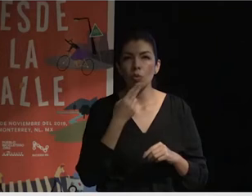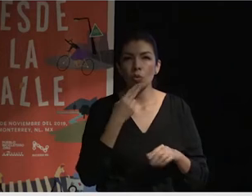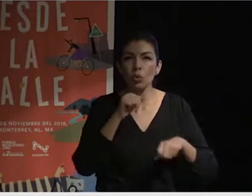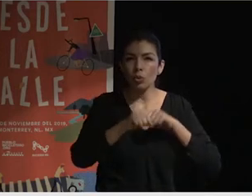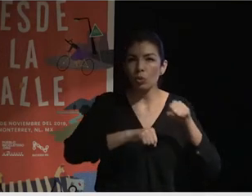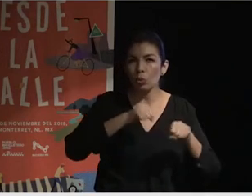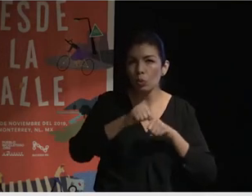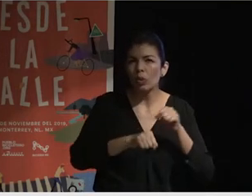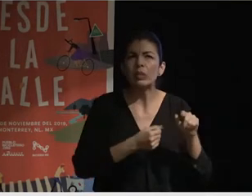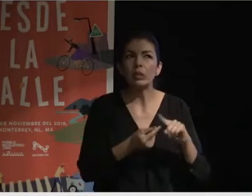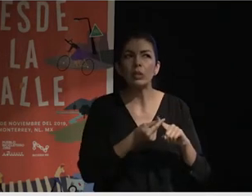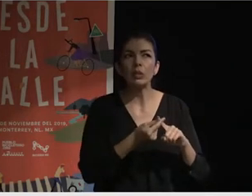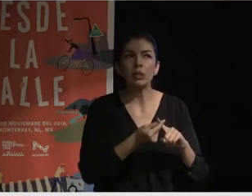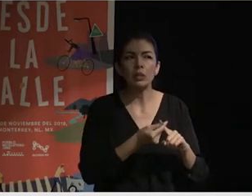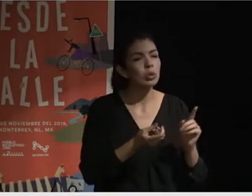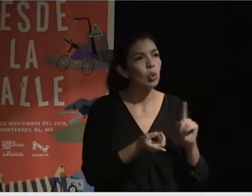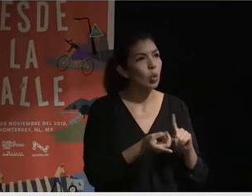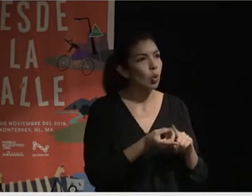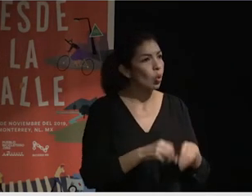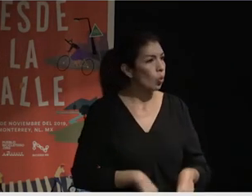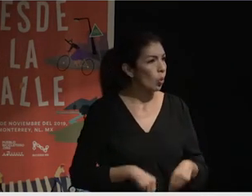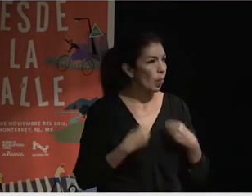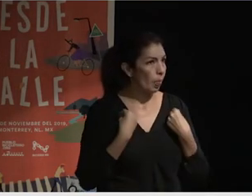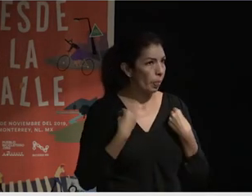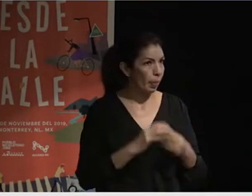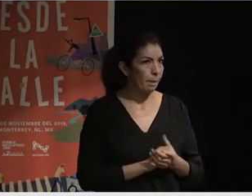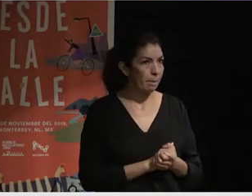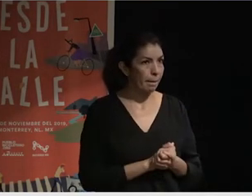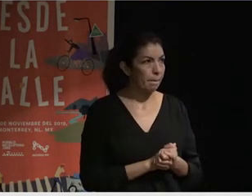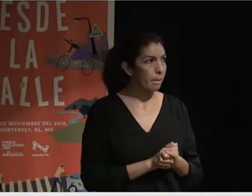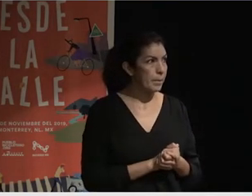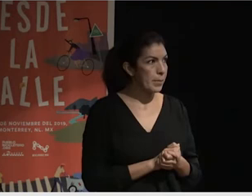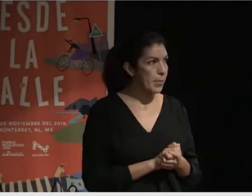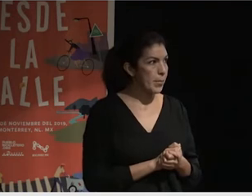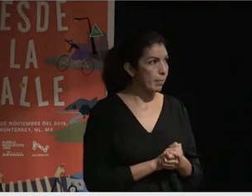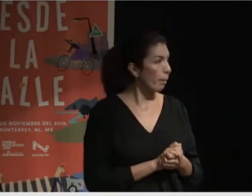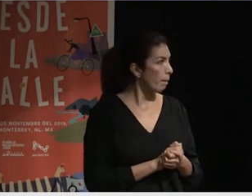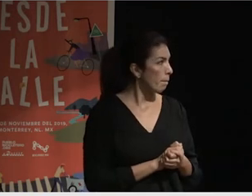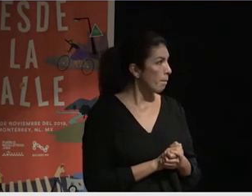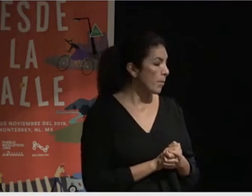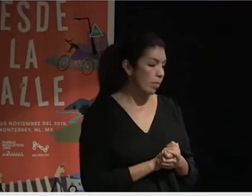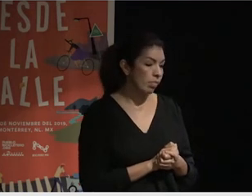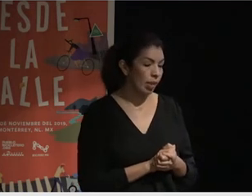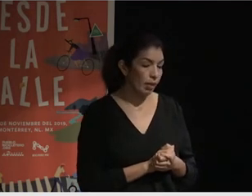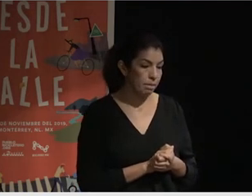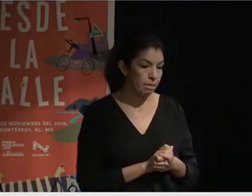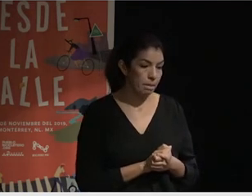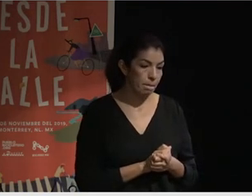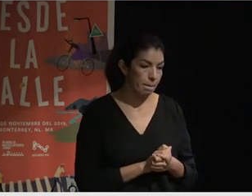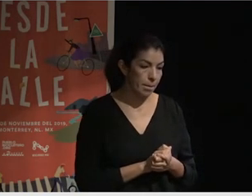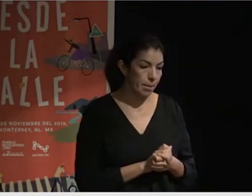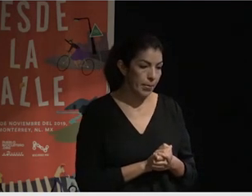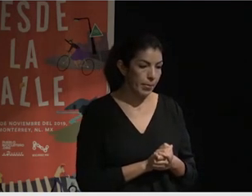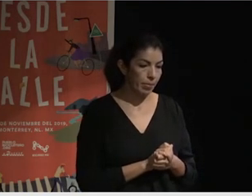también. Sí, y yo creo que justo parte como desde la experiencia urbana, ¿no? En primera sería, creo, no